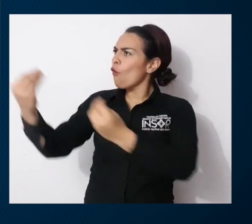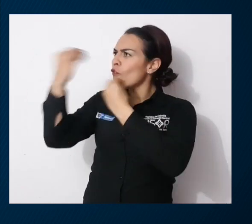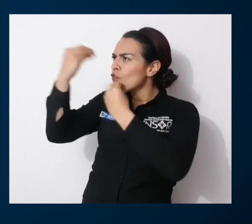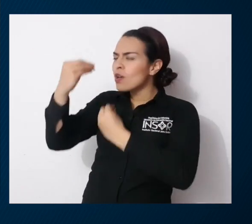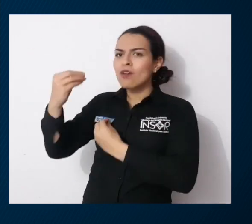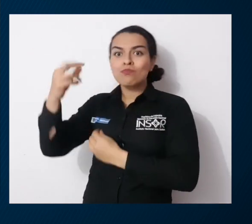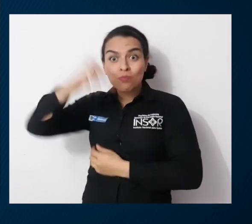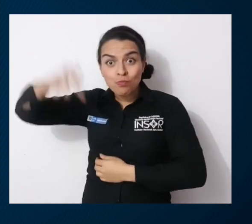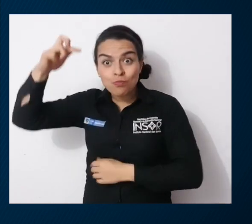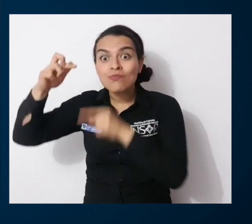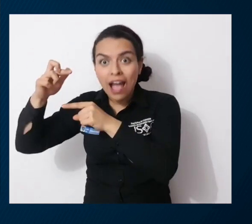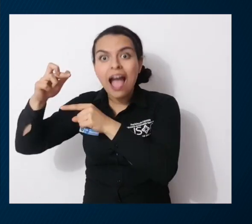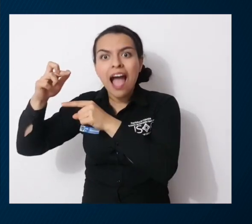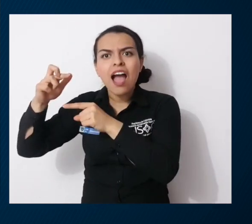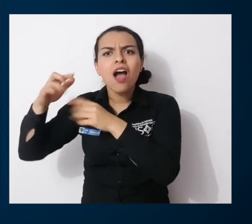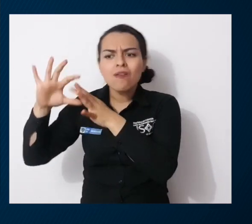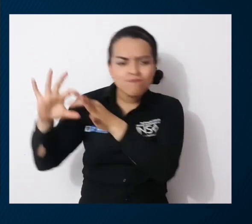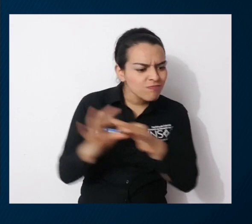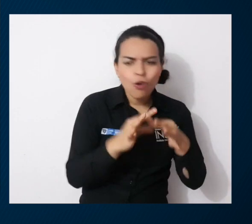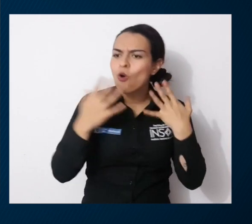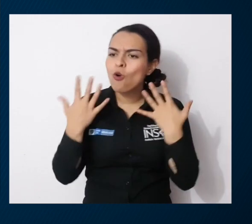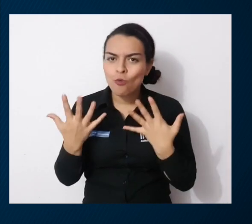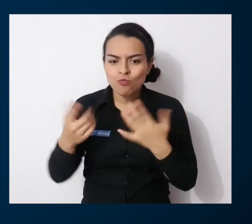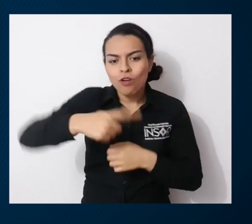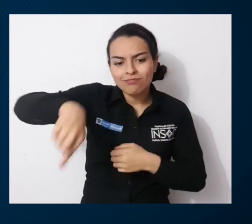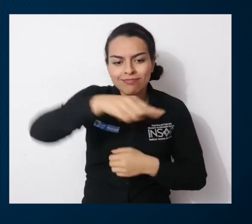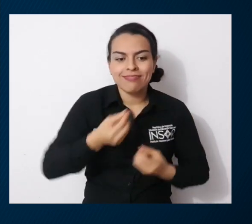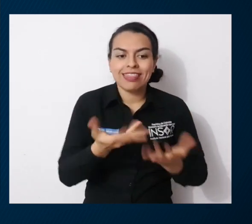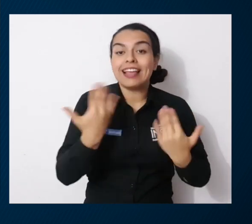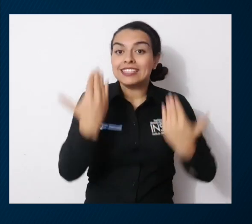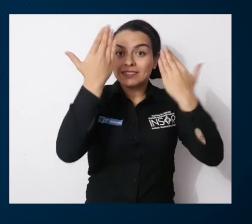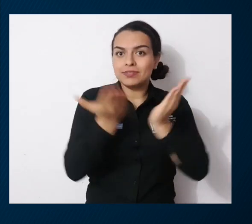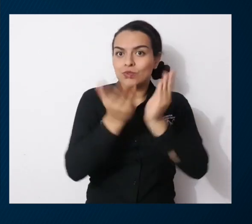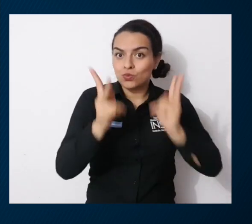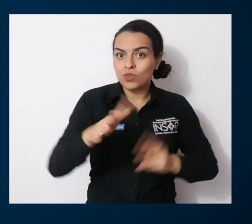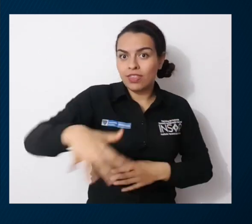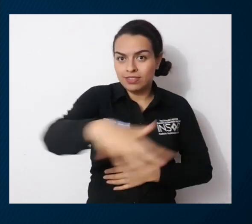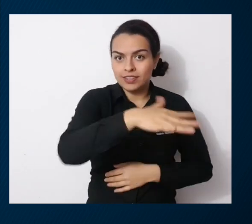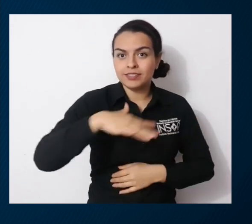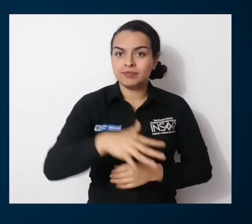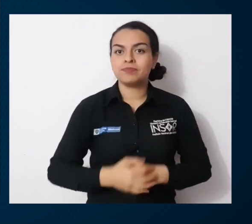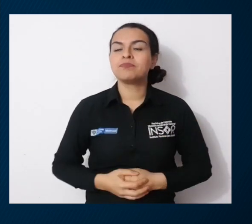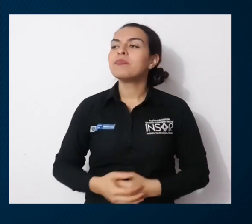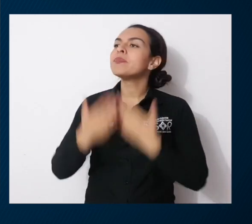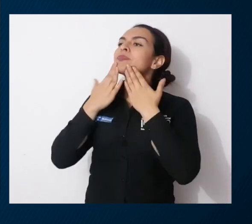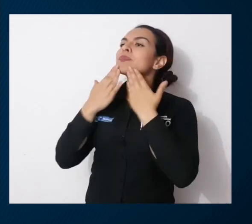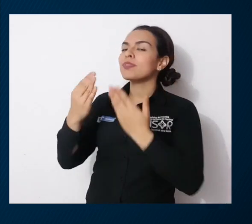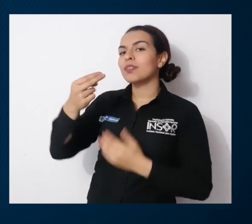in situ al servicio de los principales beneficiarios, que son los estudiantes. Sí. Gracias,